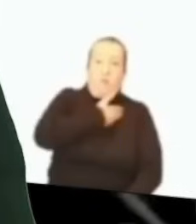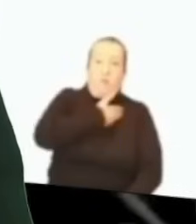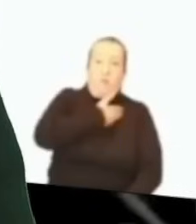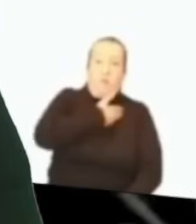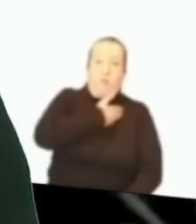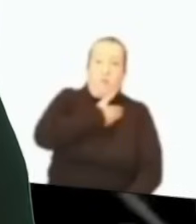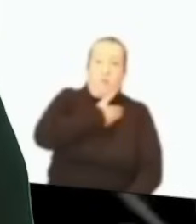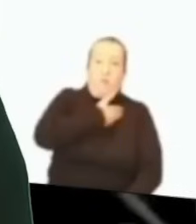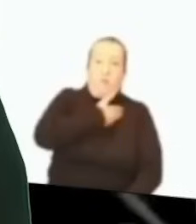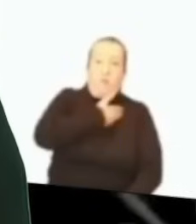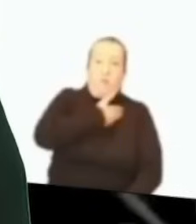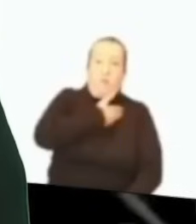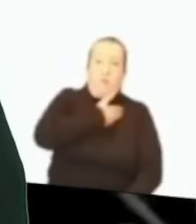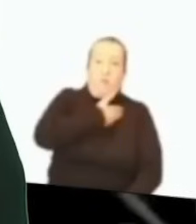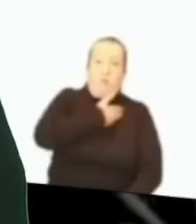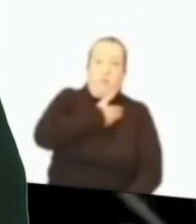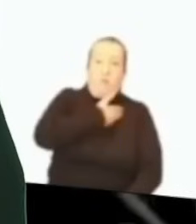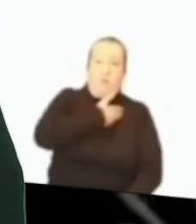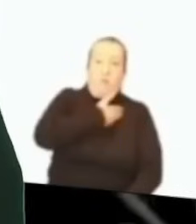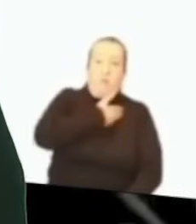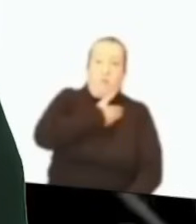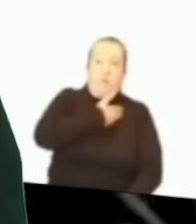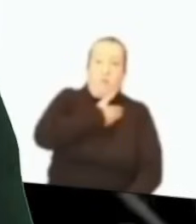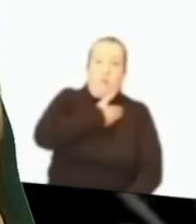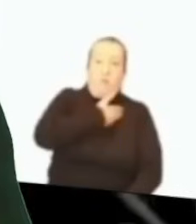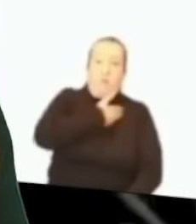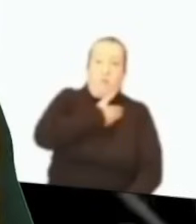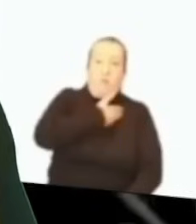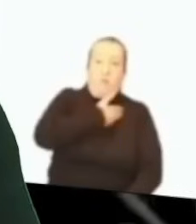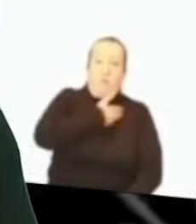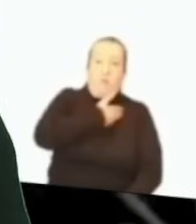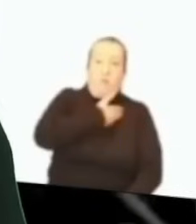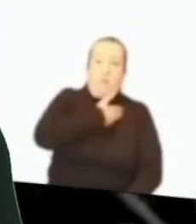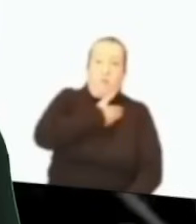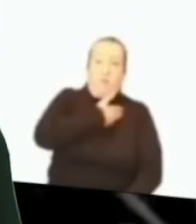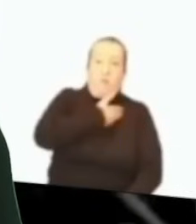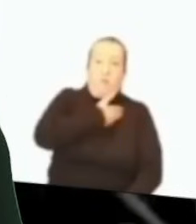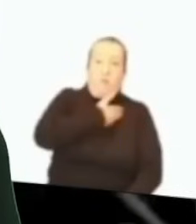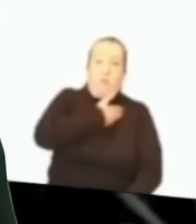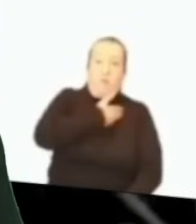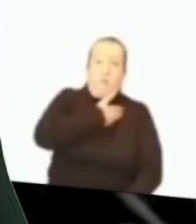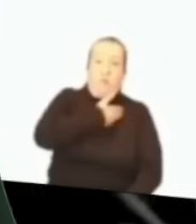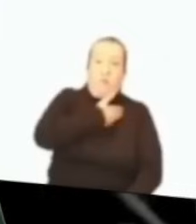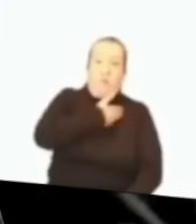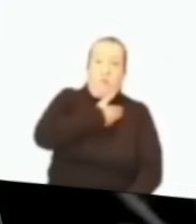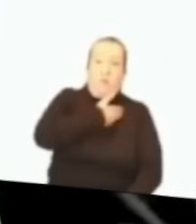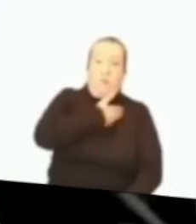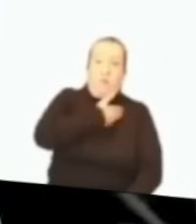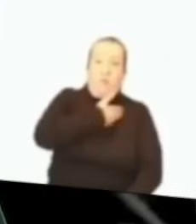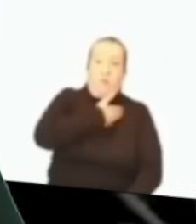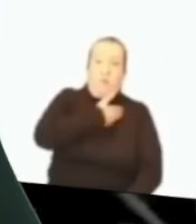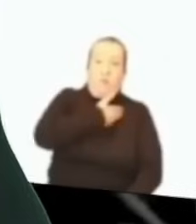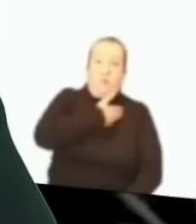relieve la importancia de una gestión de deuda prudente y una diversificación de las fuentes de